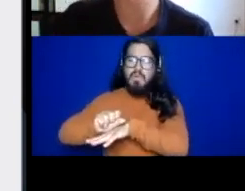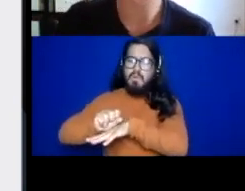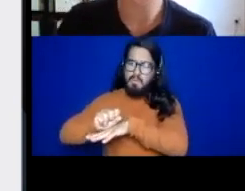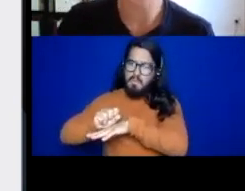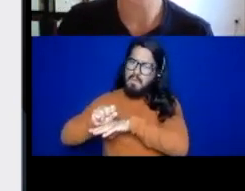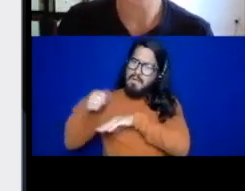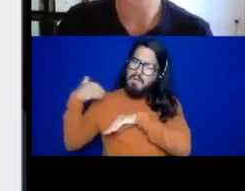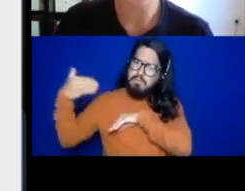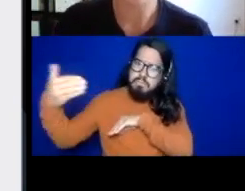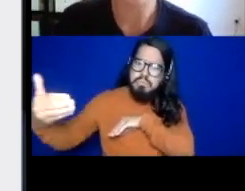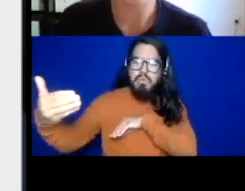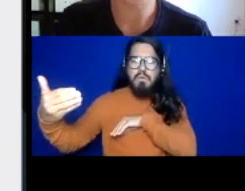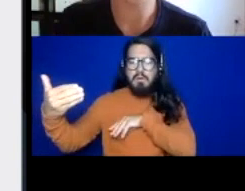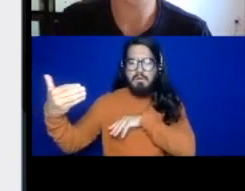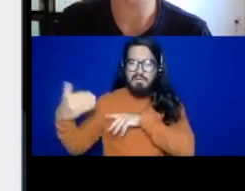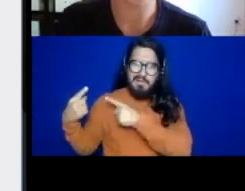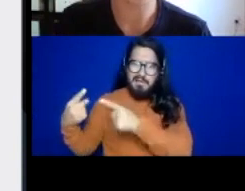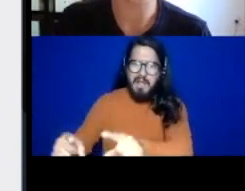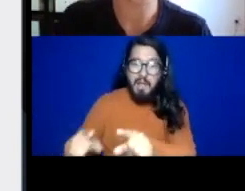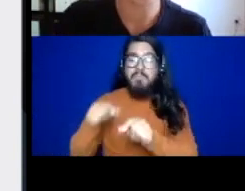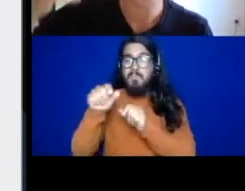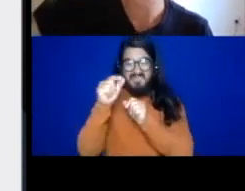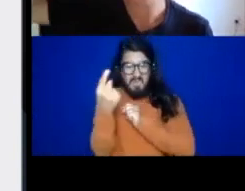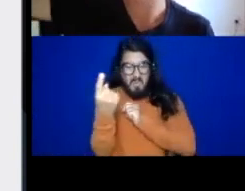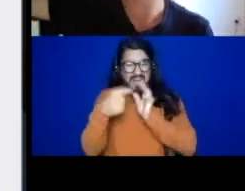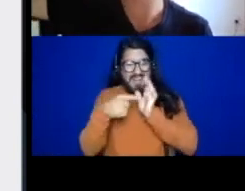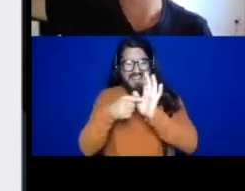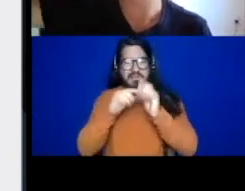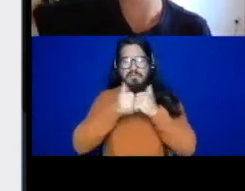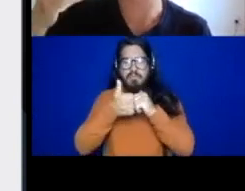típico recibirlo. El phishing es más como un ejemplo de cómo